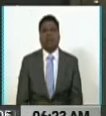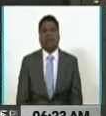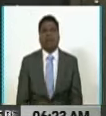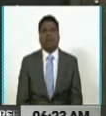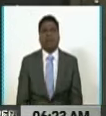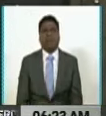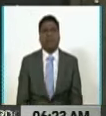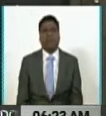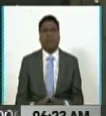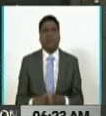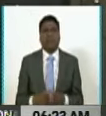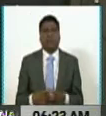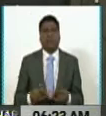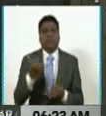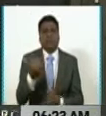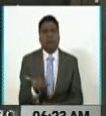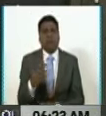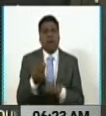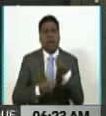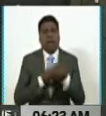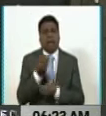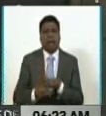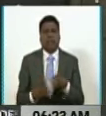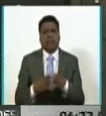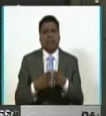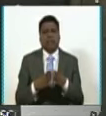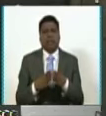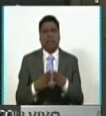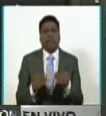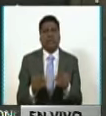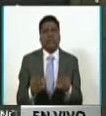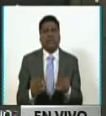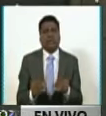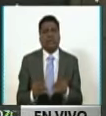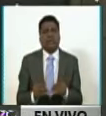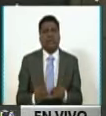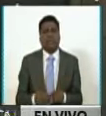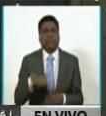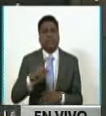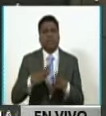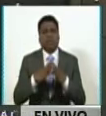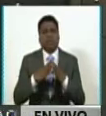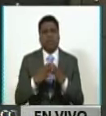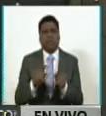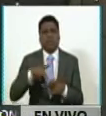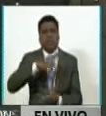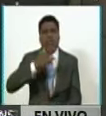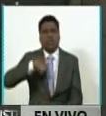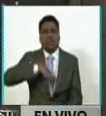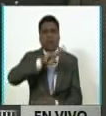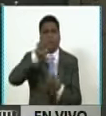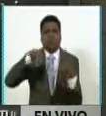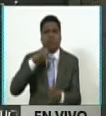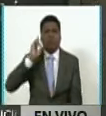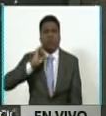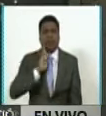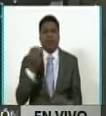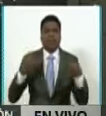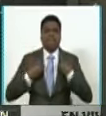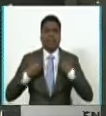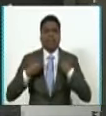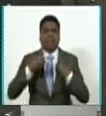es hoy, esencia del pensamiento y del accionar de nuestra revolución bolivariana. ¡Que viva